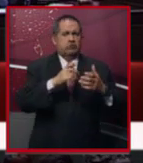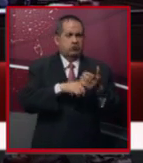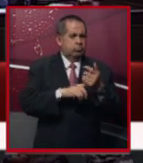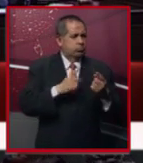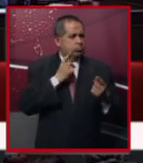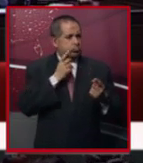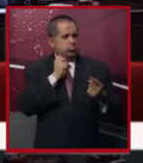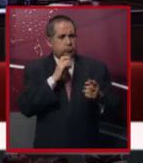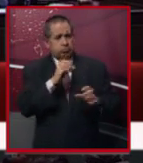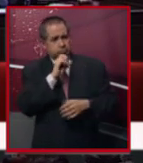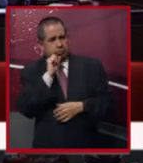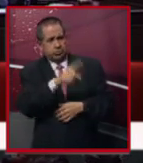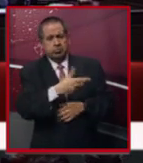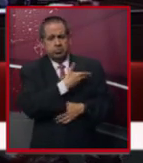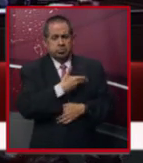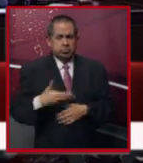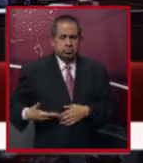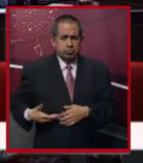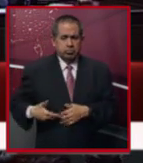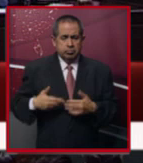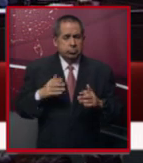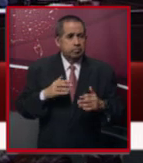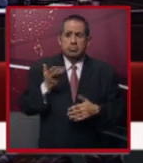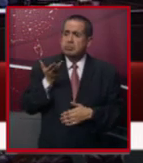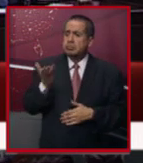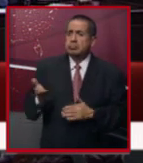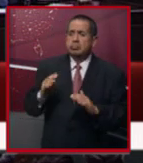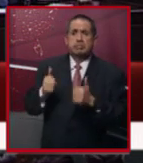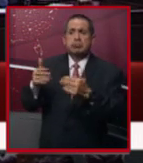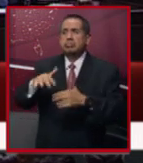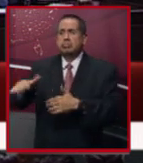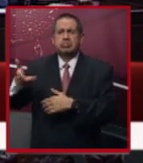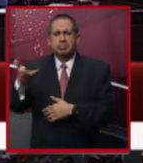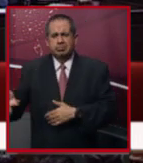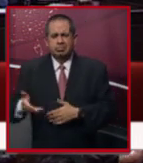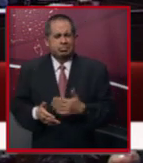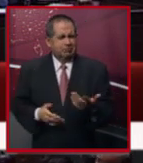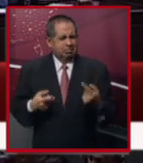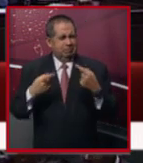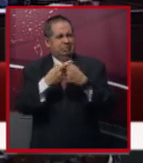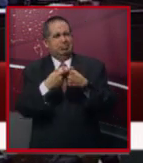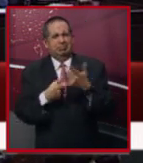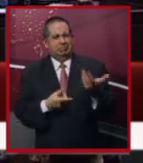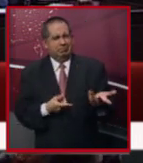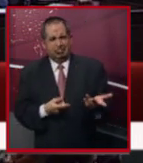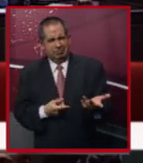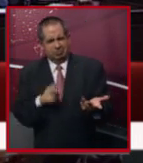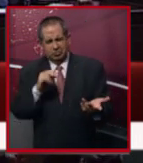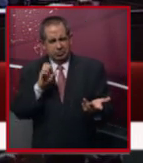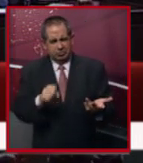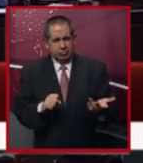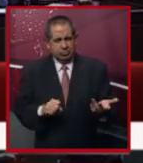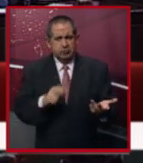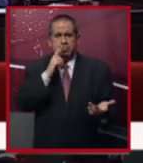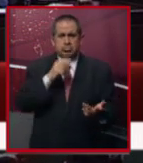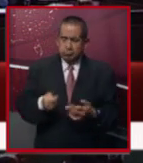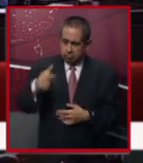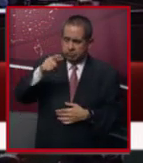el propio presidente solicite este mecanismo? ¿No sería un contrasentido siendo